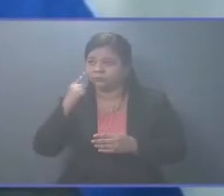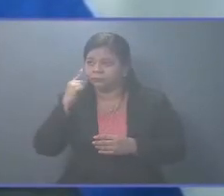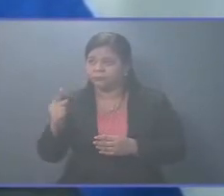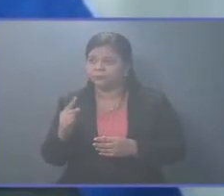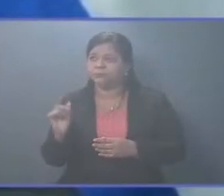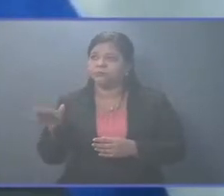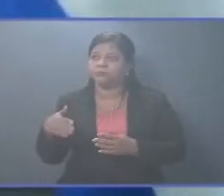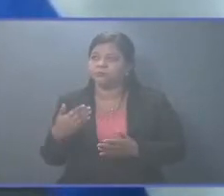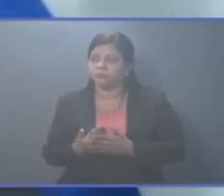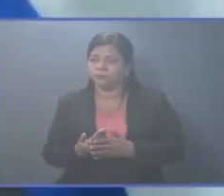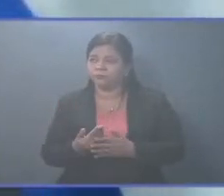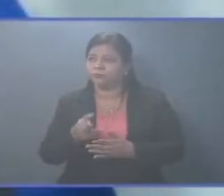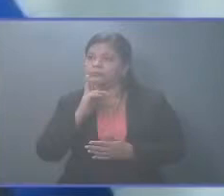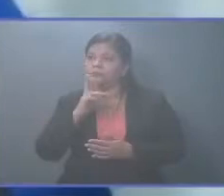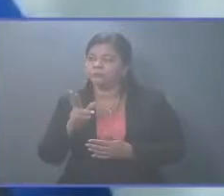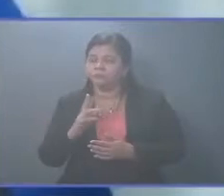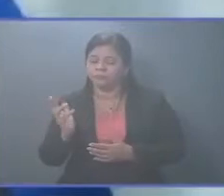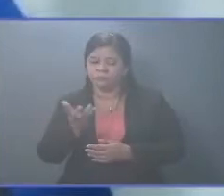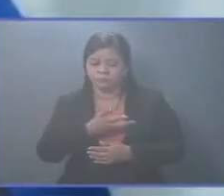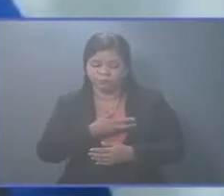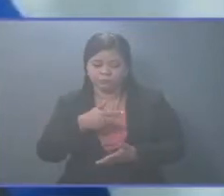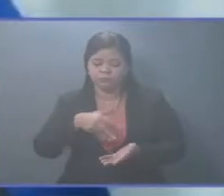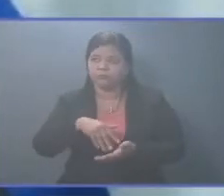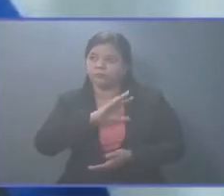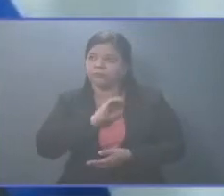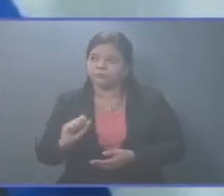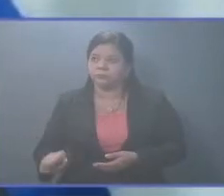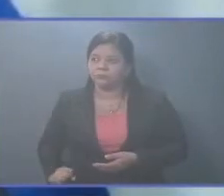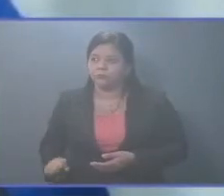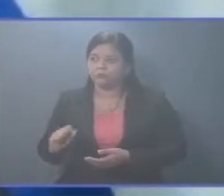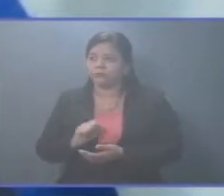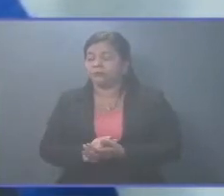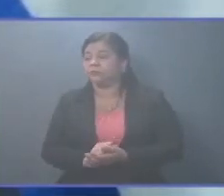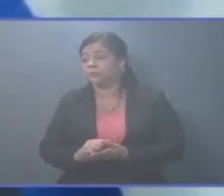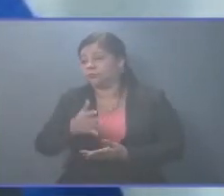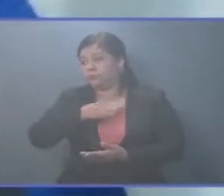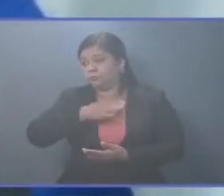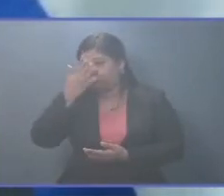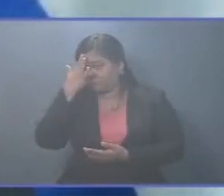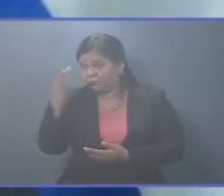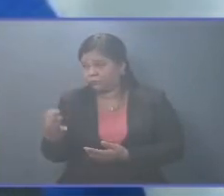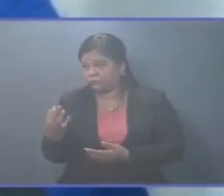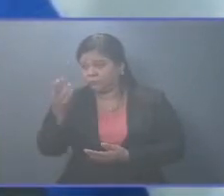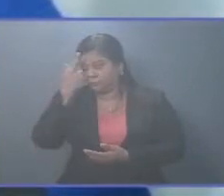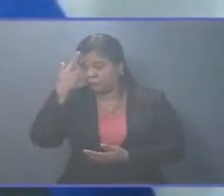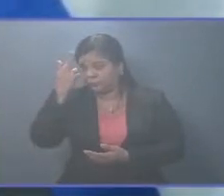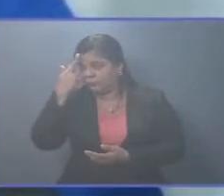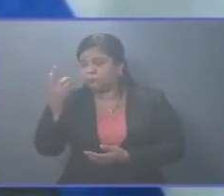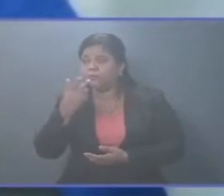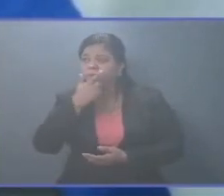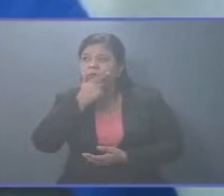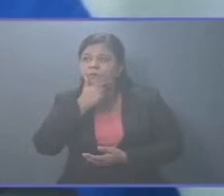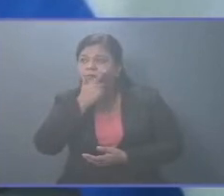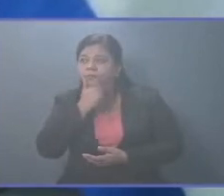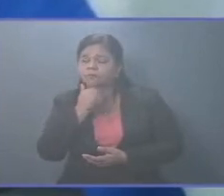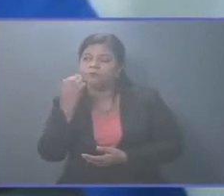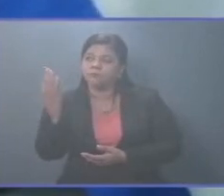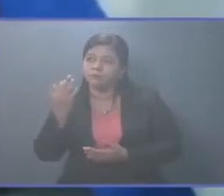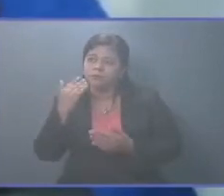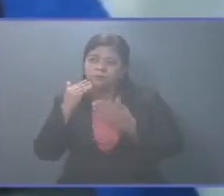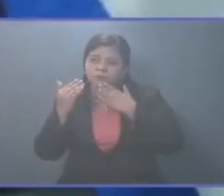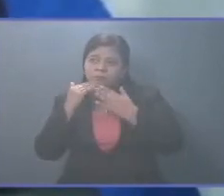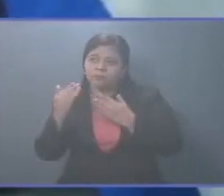que nos están respondiendo, sino que a la población. ¿Ve? Entonces, creo que hay una duda razonable que debe de explicarse.